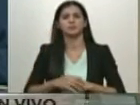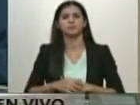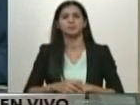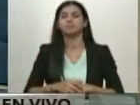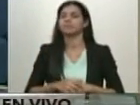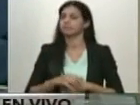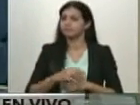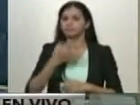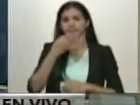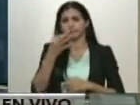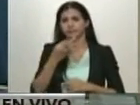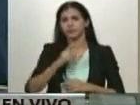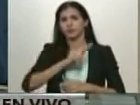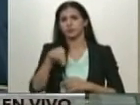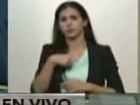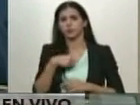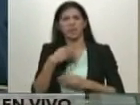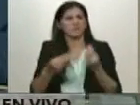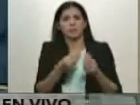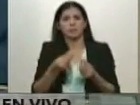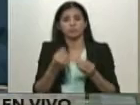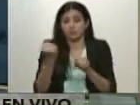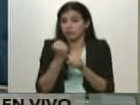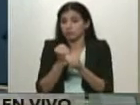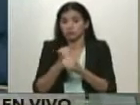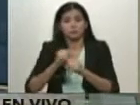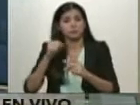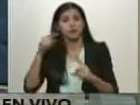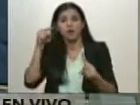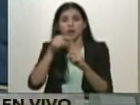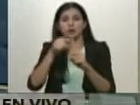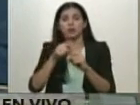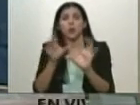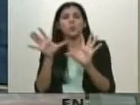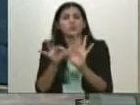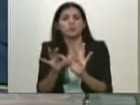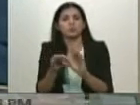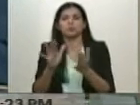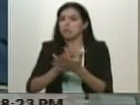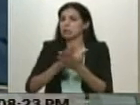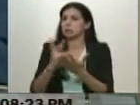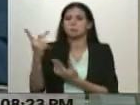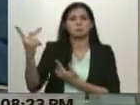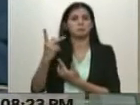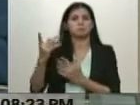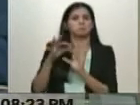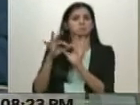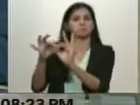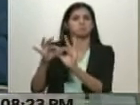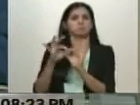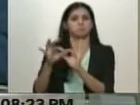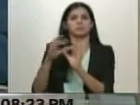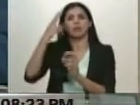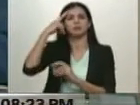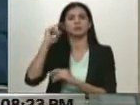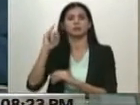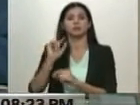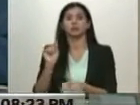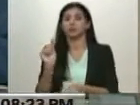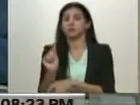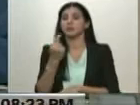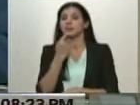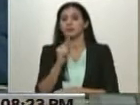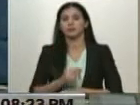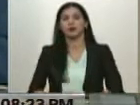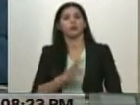Así es. Y nosotros lo que hemos hecho es trabajar por la estabilidad y la unión con Haití y seguiremos. Así le he hecho saber a las